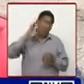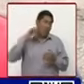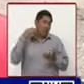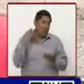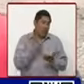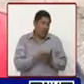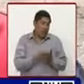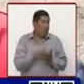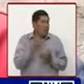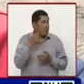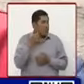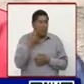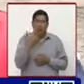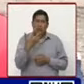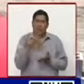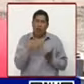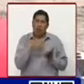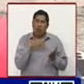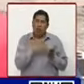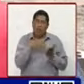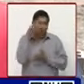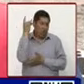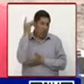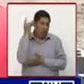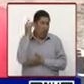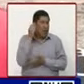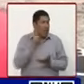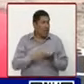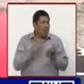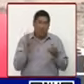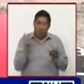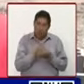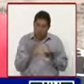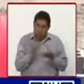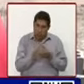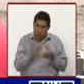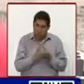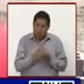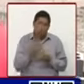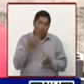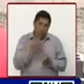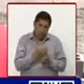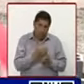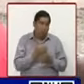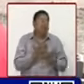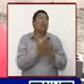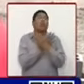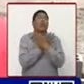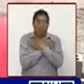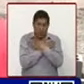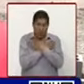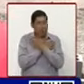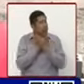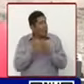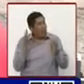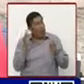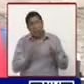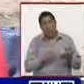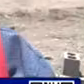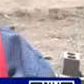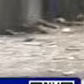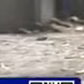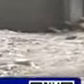invirtiendo un recurso de cerca de 5 millones de bolivianos. Esta documentación de propiedad de este cementerio ya pasó de la